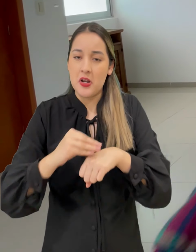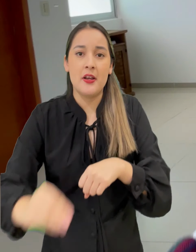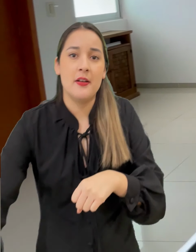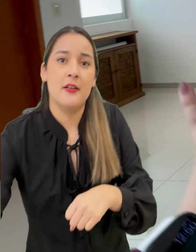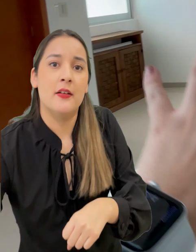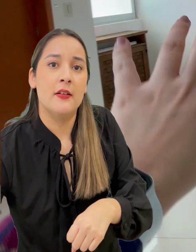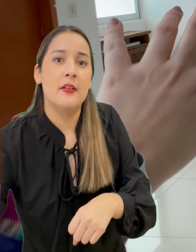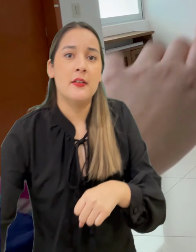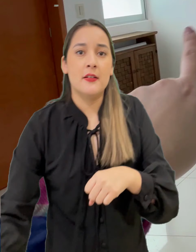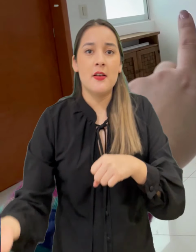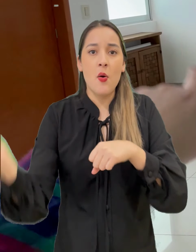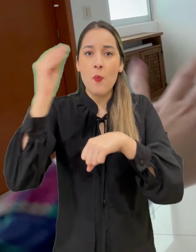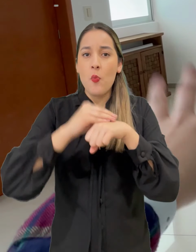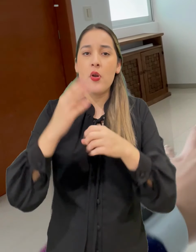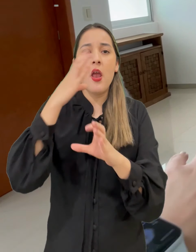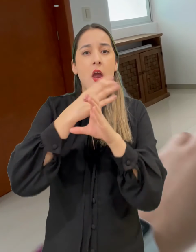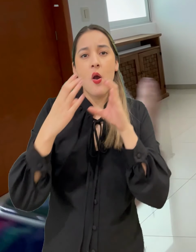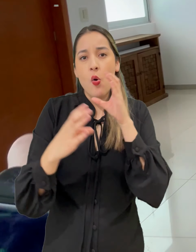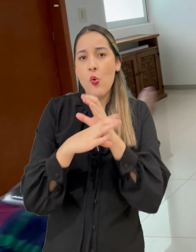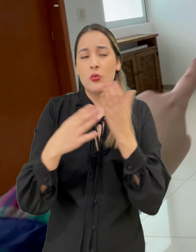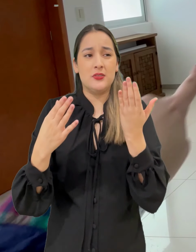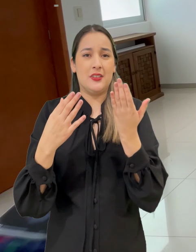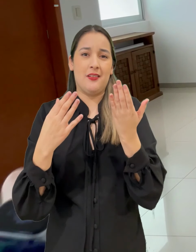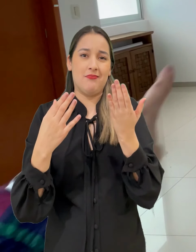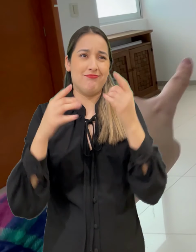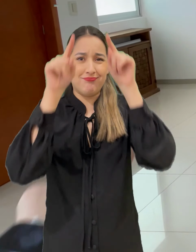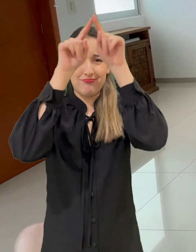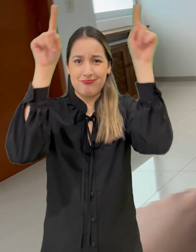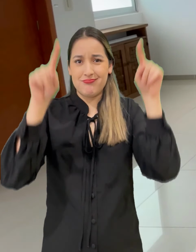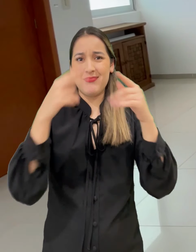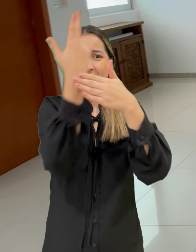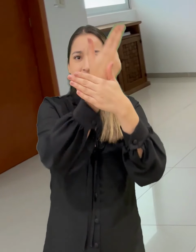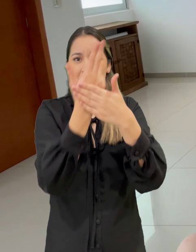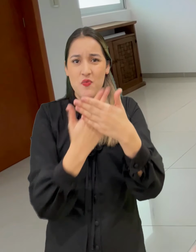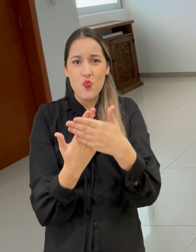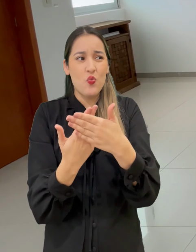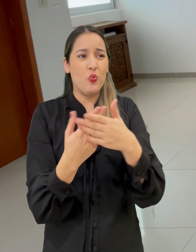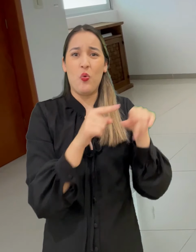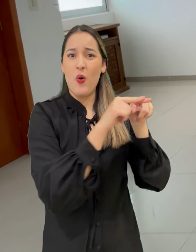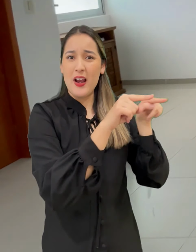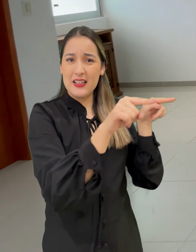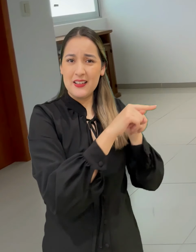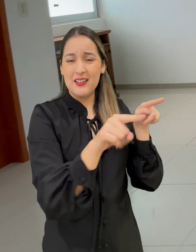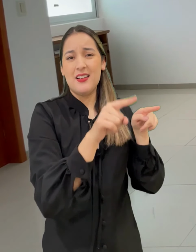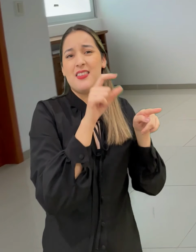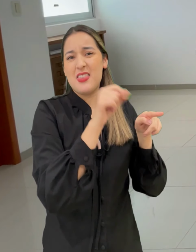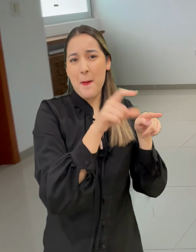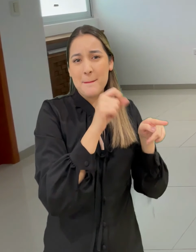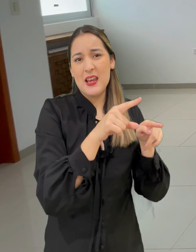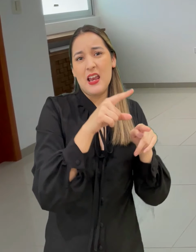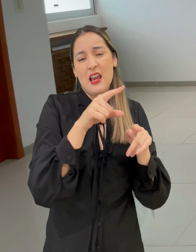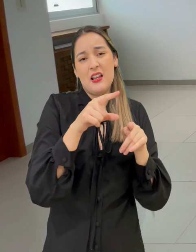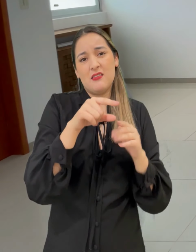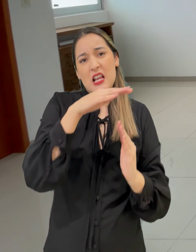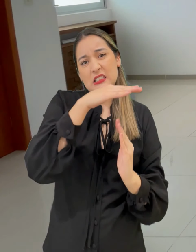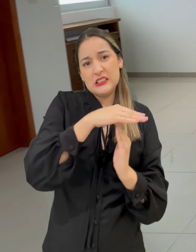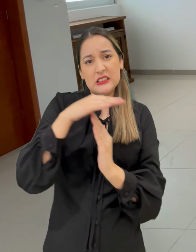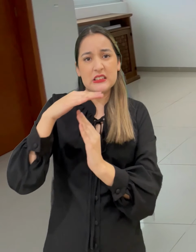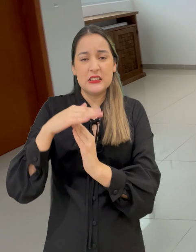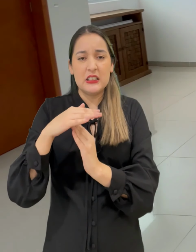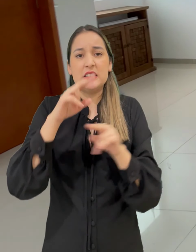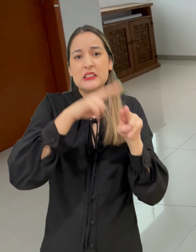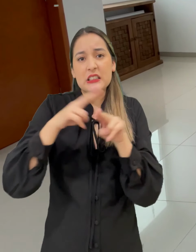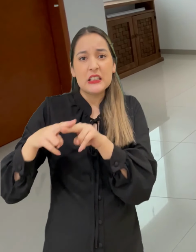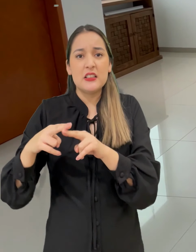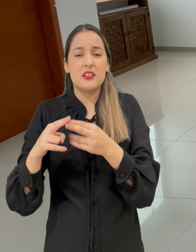poner cuadros poner cositas por ahí un mueble aquí a medida unos banquitos pero bueno por lo pronto fue